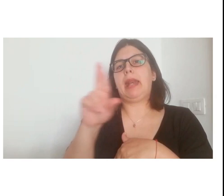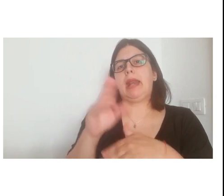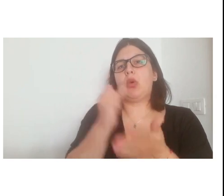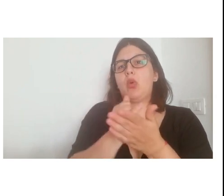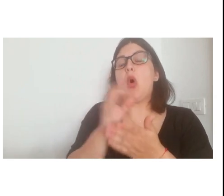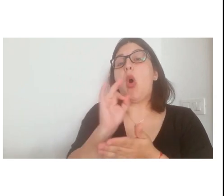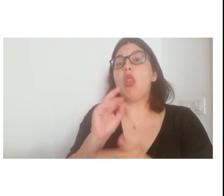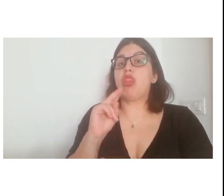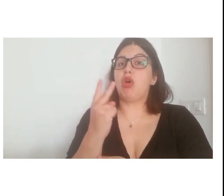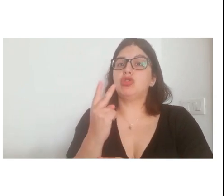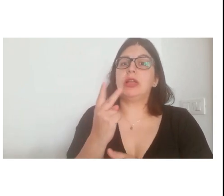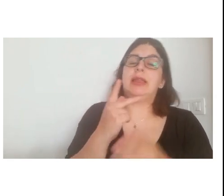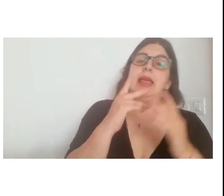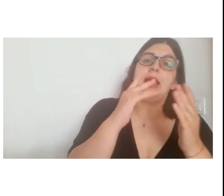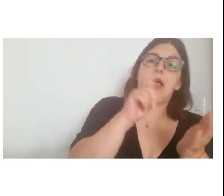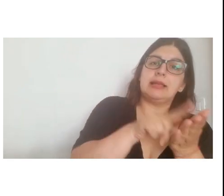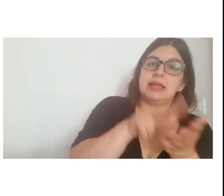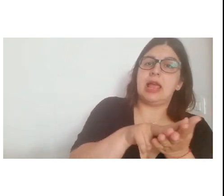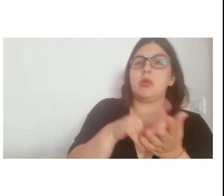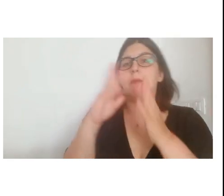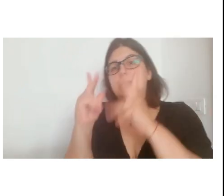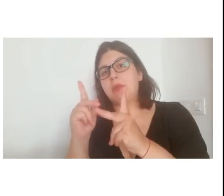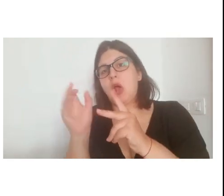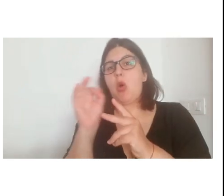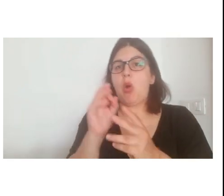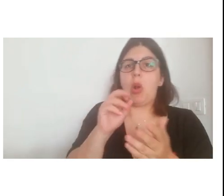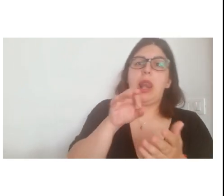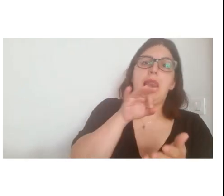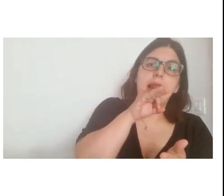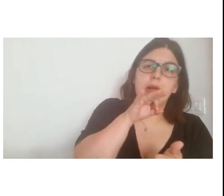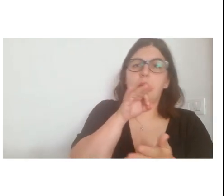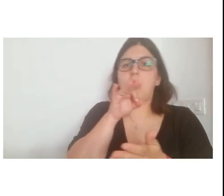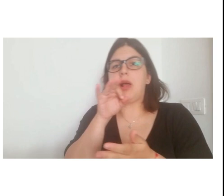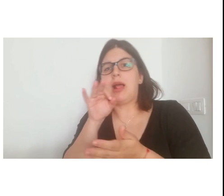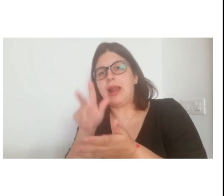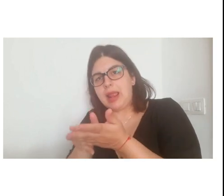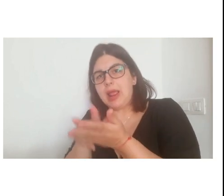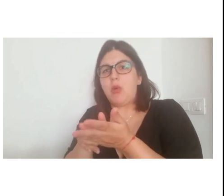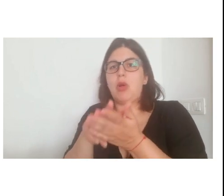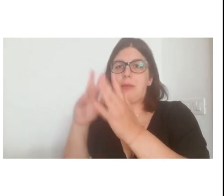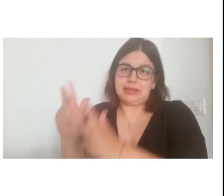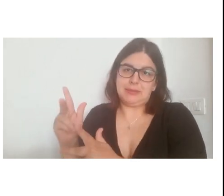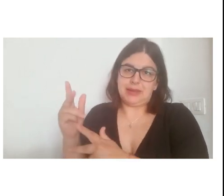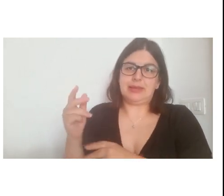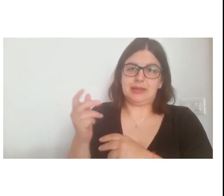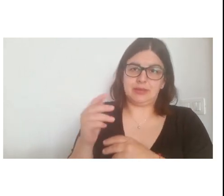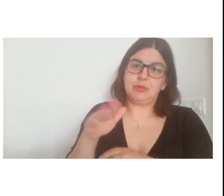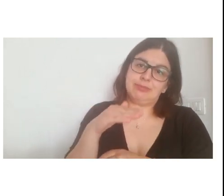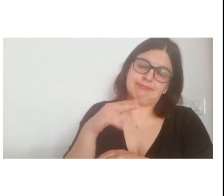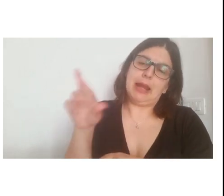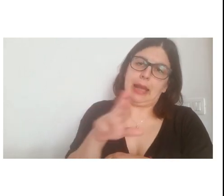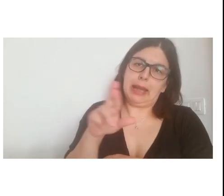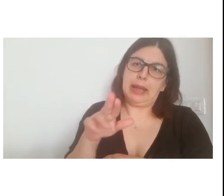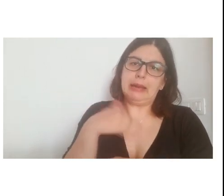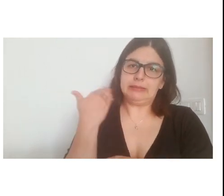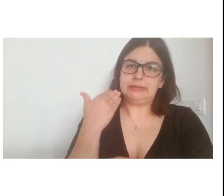2 entre castelá e matemáticas e lingua. Matemáticas ou lingua e lingua. Lengua e lingua. Cada curso